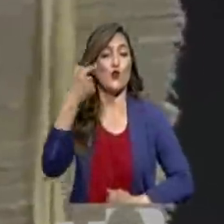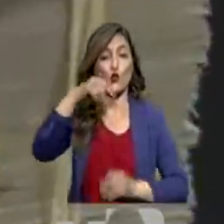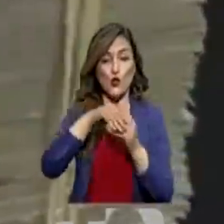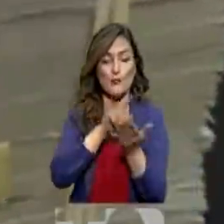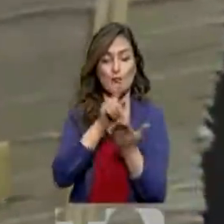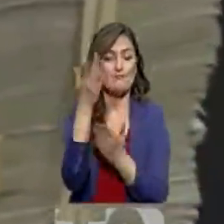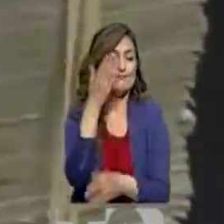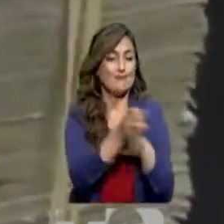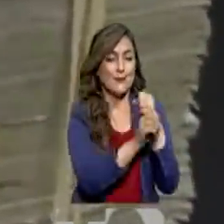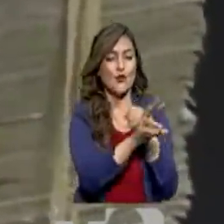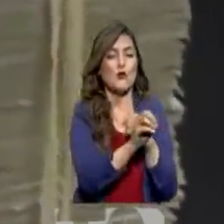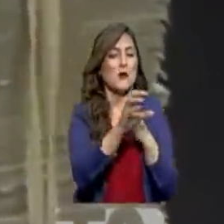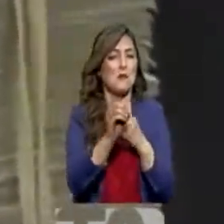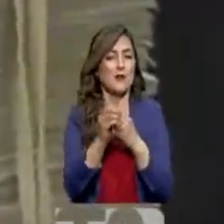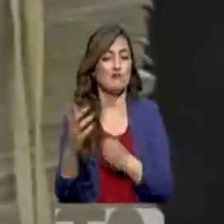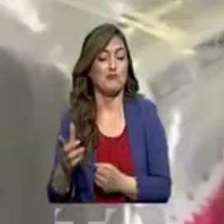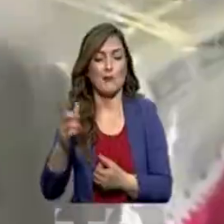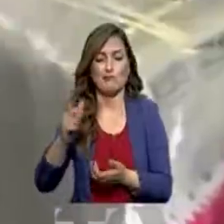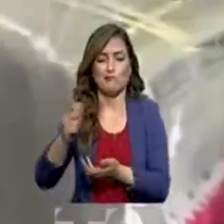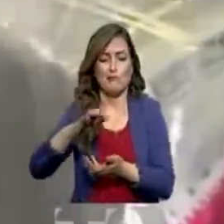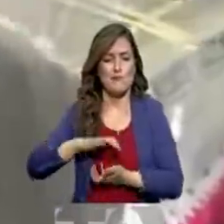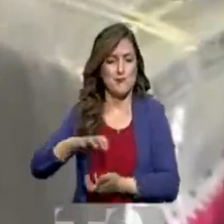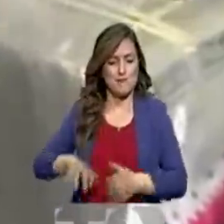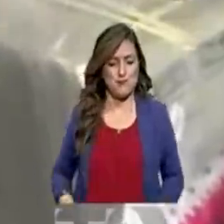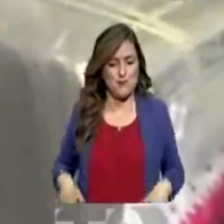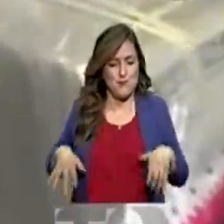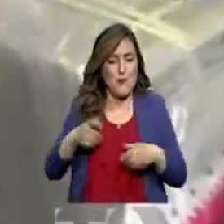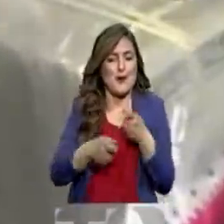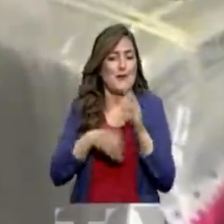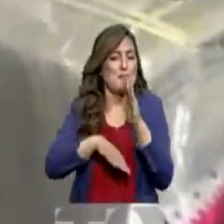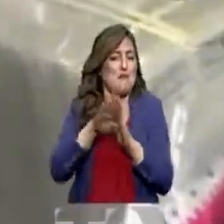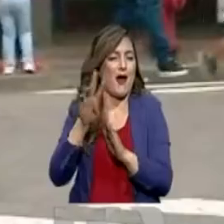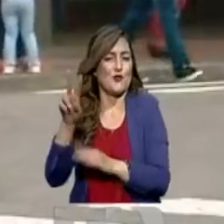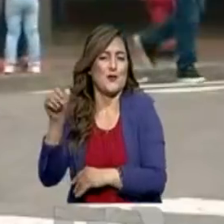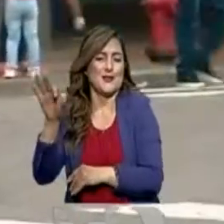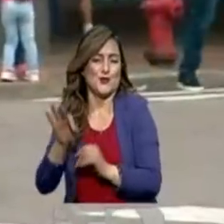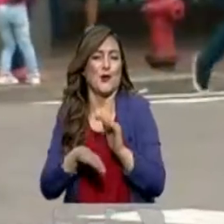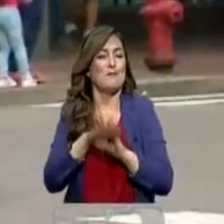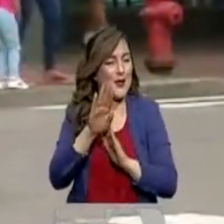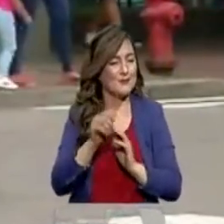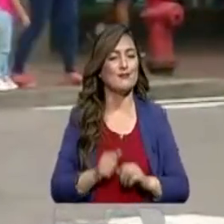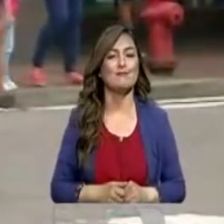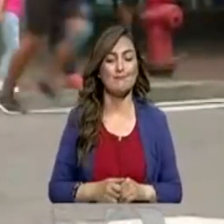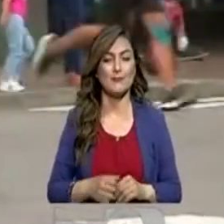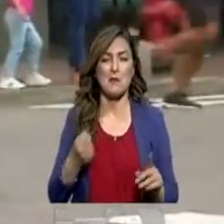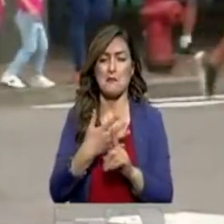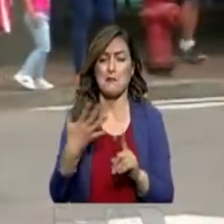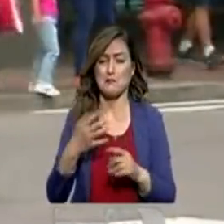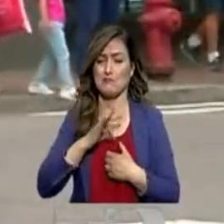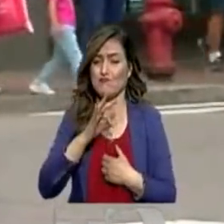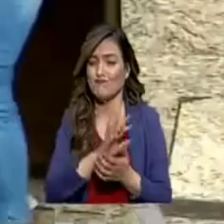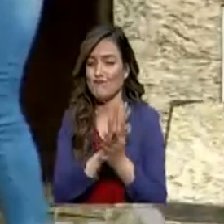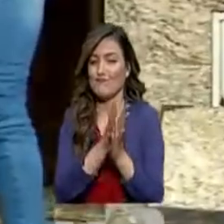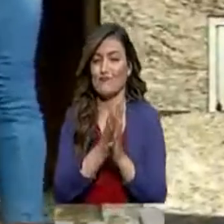durante el 2020 generaron utilidades y mayores ventas que en el 2019, es decir, que no se vieron afectadas durante